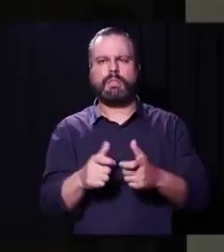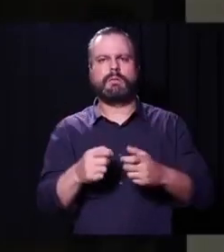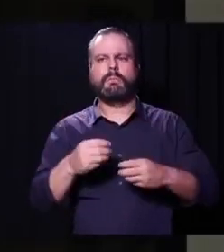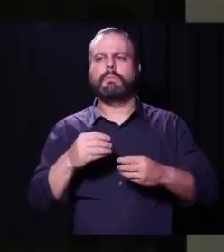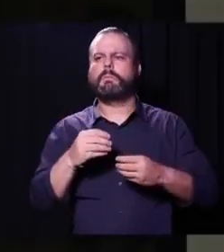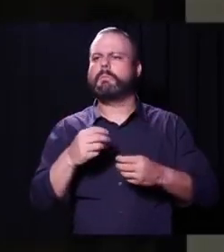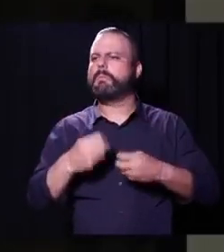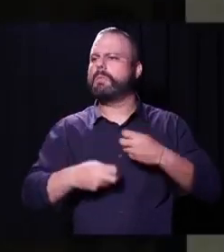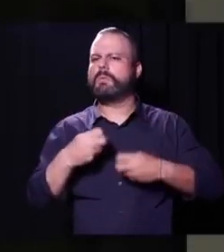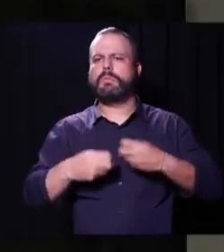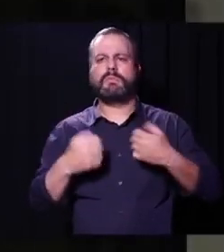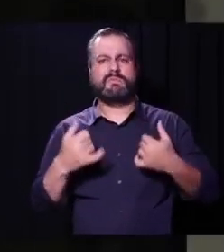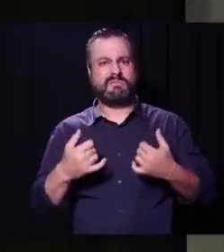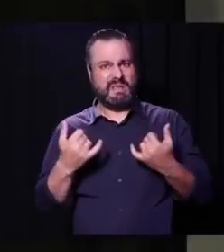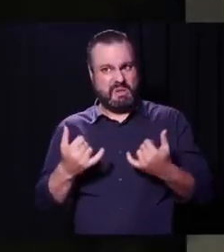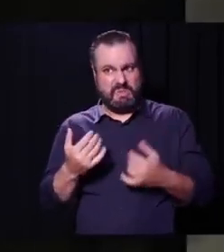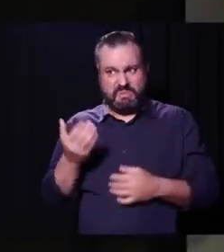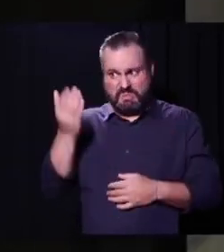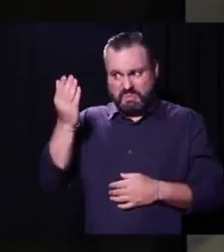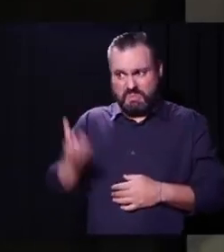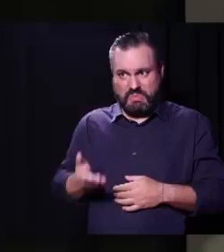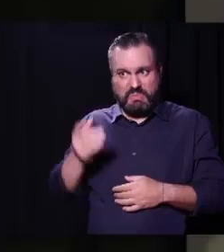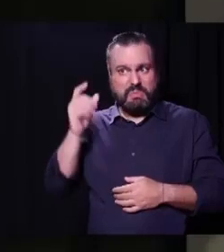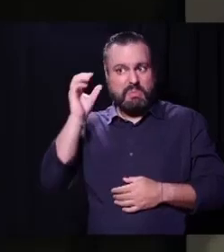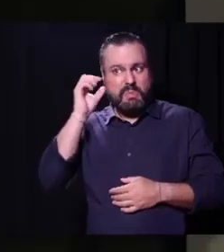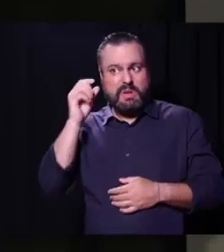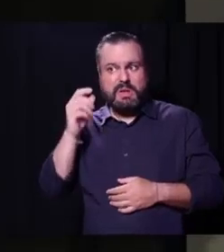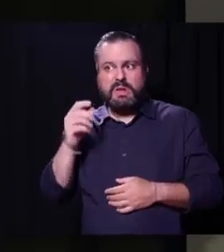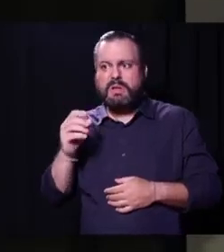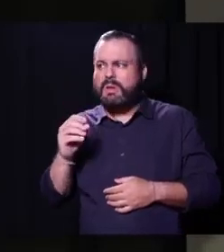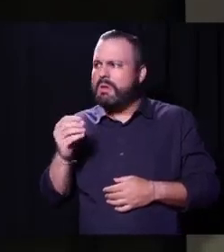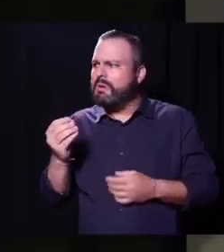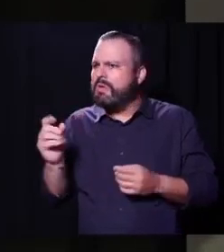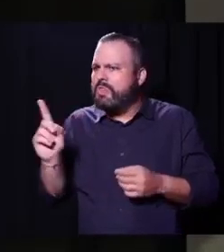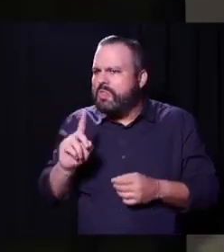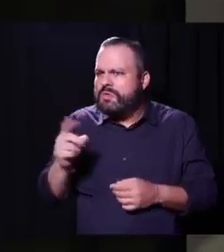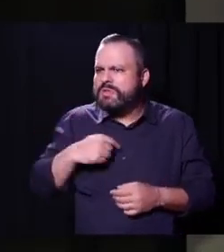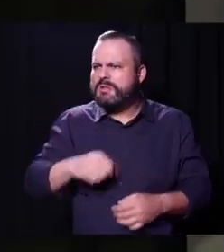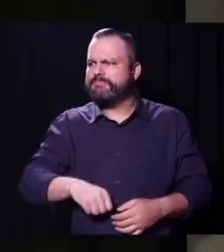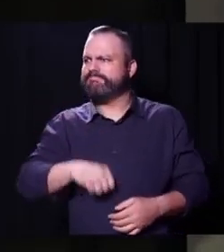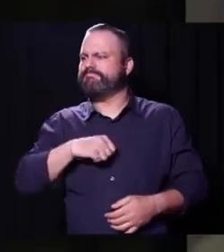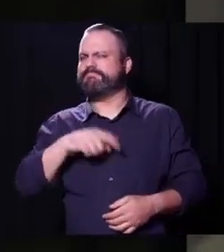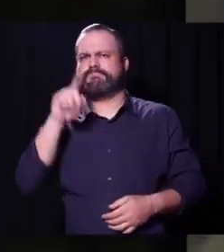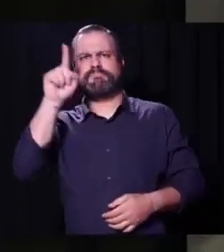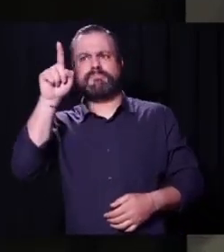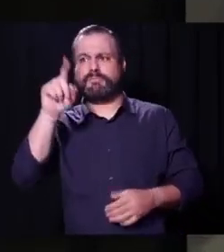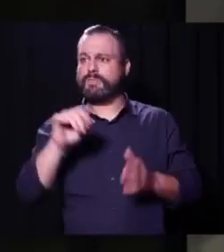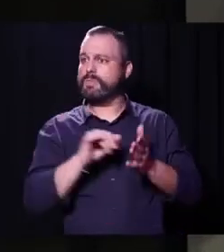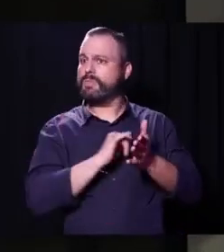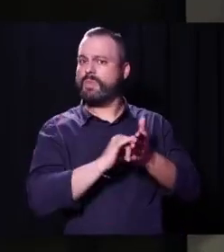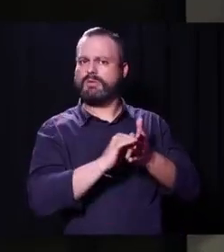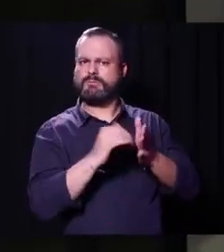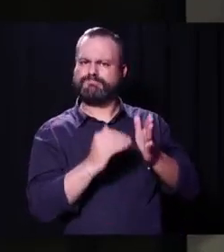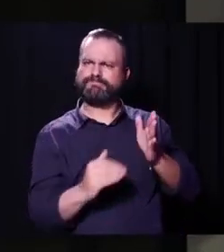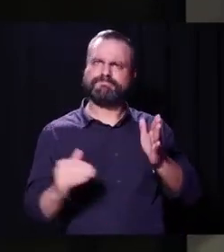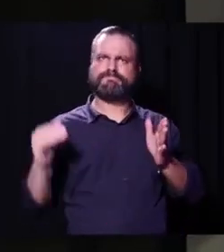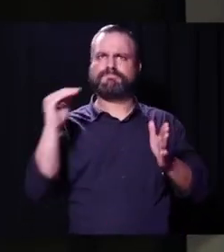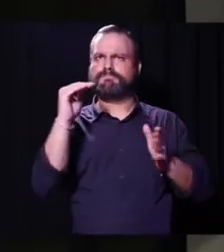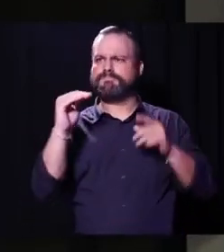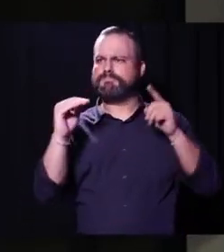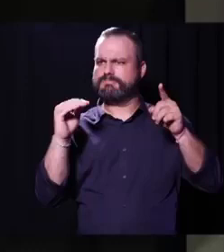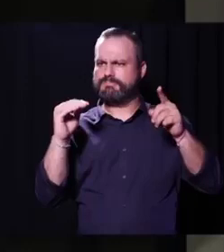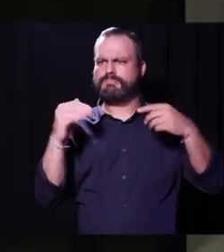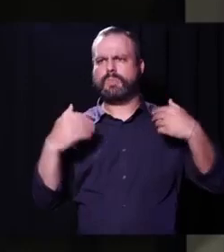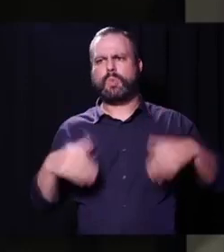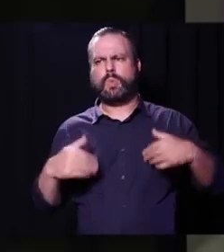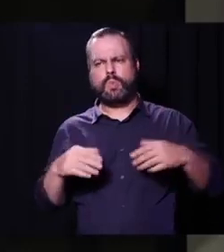mujeres, Rosa Montezuma, qué orgullo verla allá en Nueva York, de alto caballero. Y hablaba